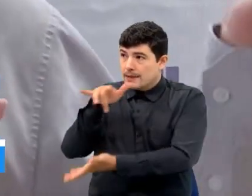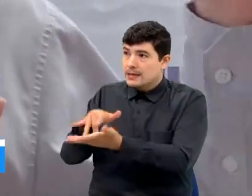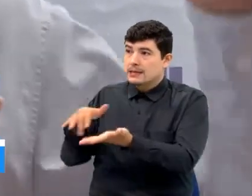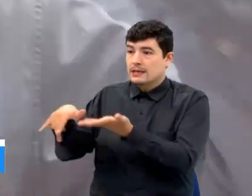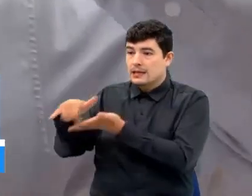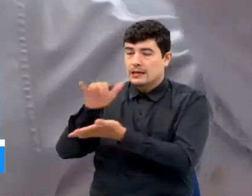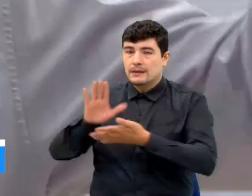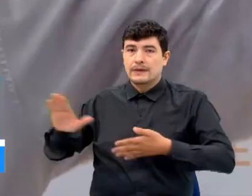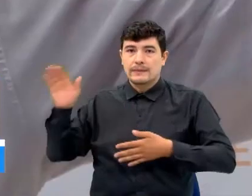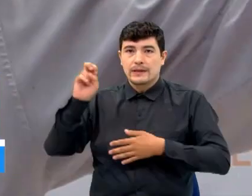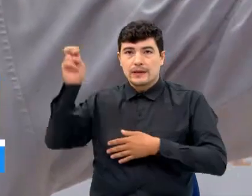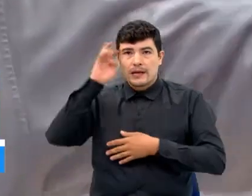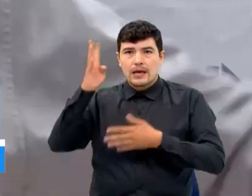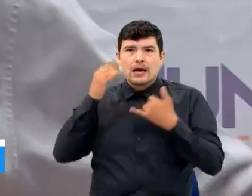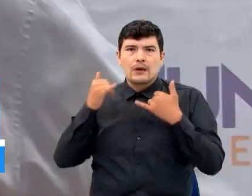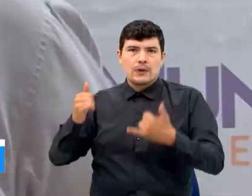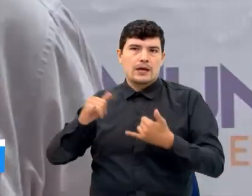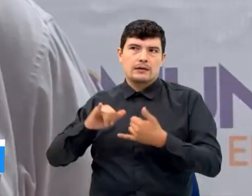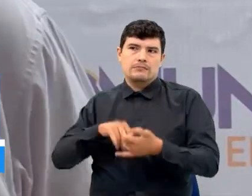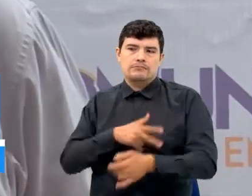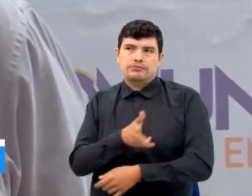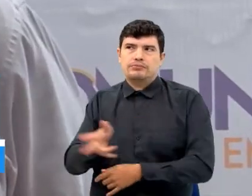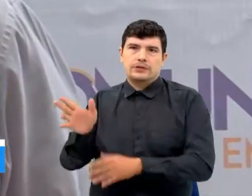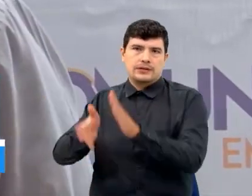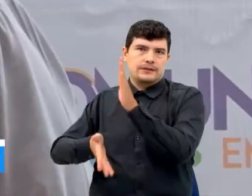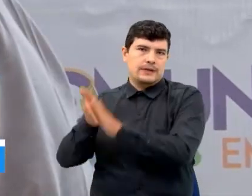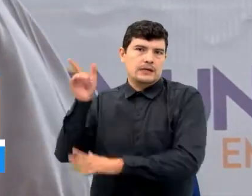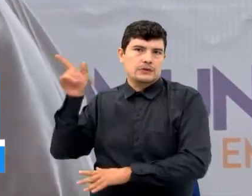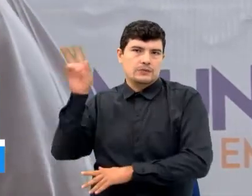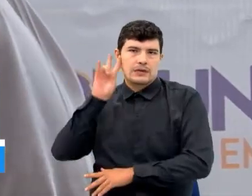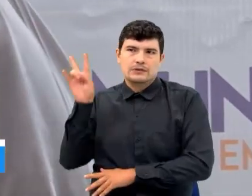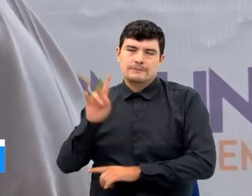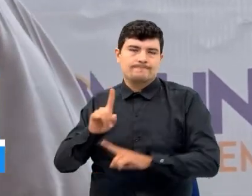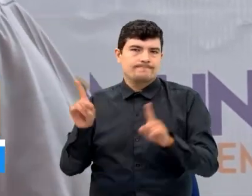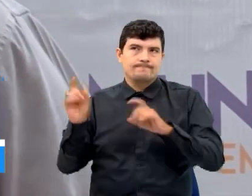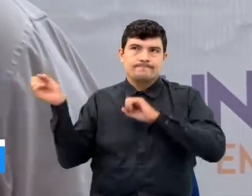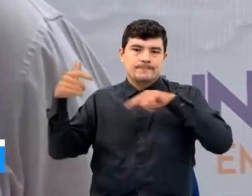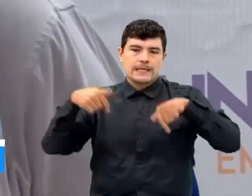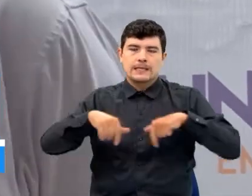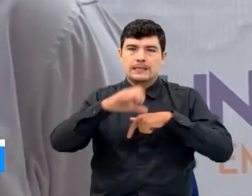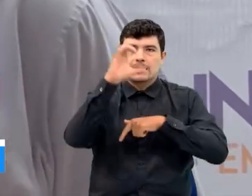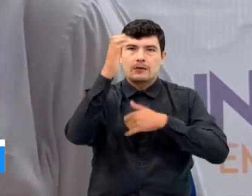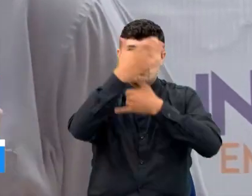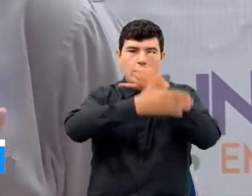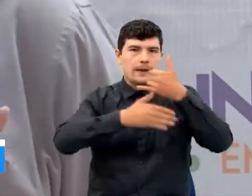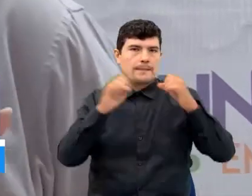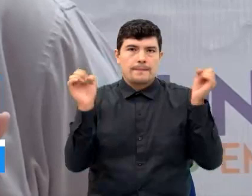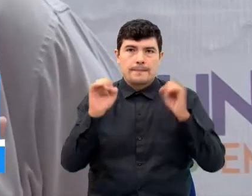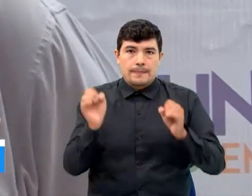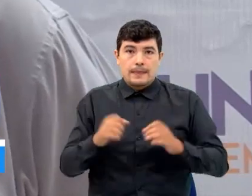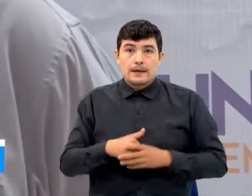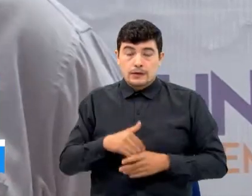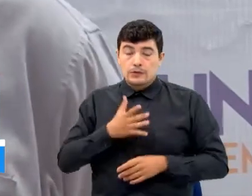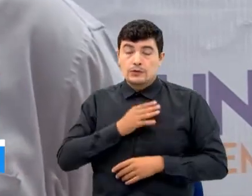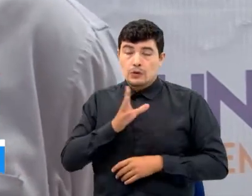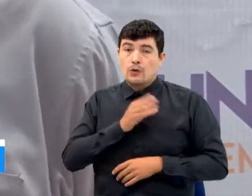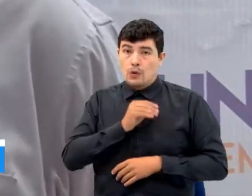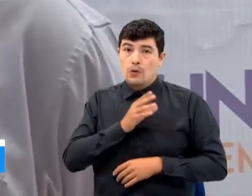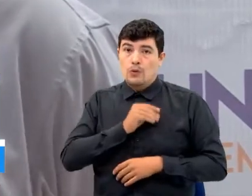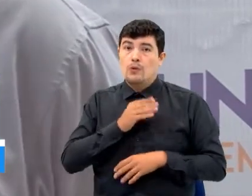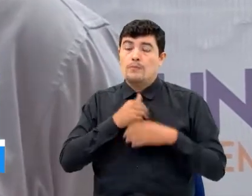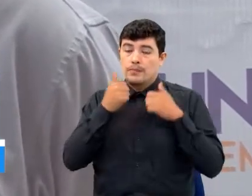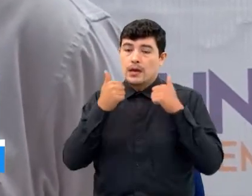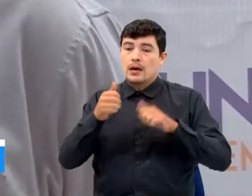Boyacá, están volteando ruta hacia Venezuela. Entonces, pues hay que ponerle orden. A mí me alegra que Colombia exporte mucho, pero sí hay que ponerle